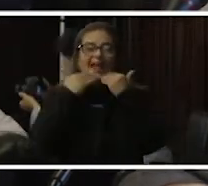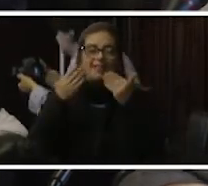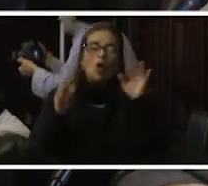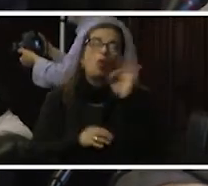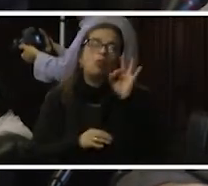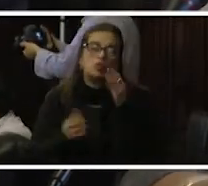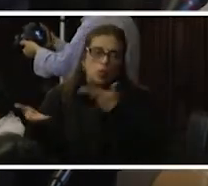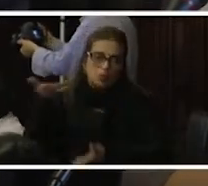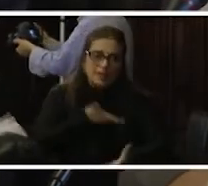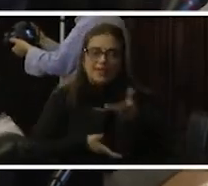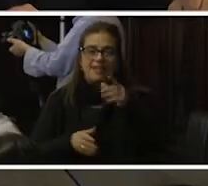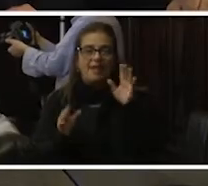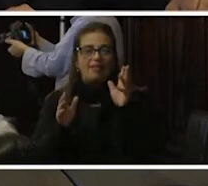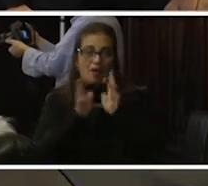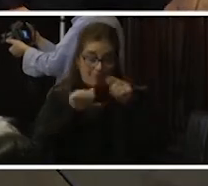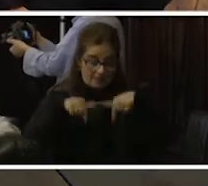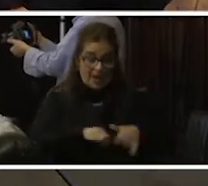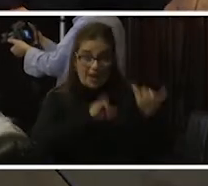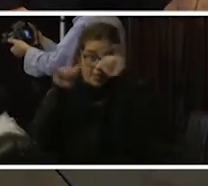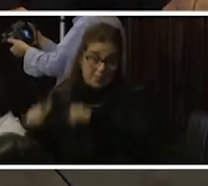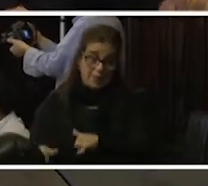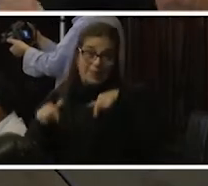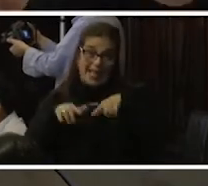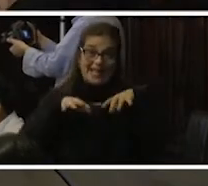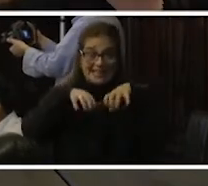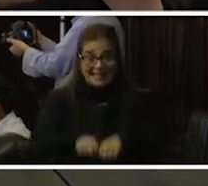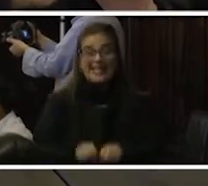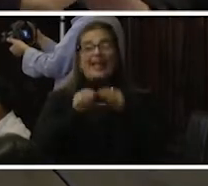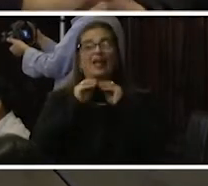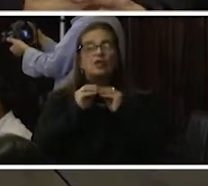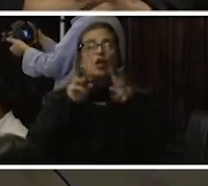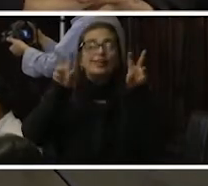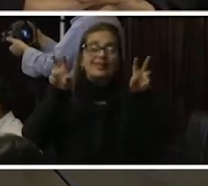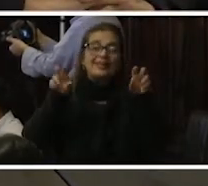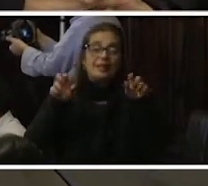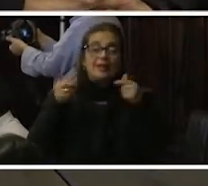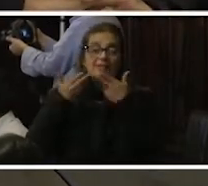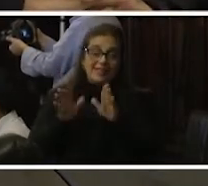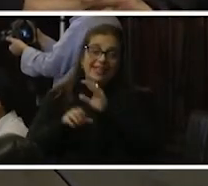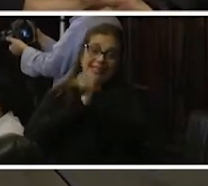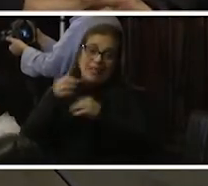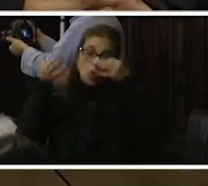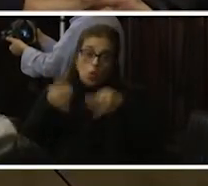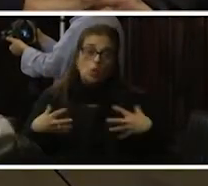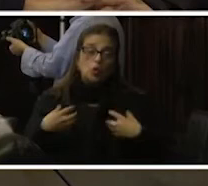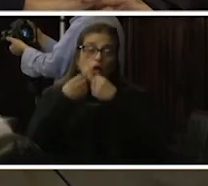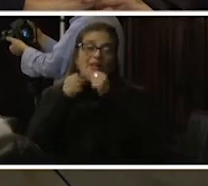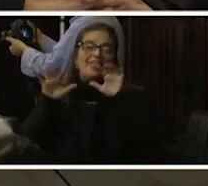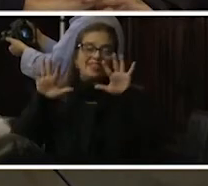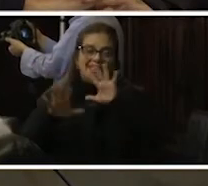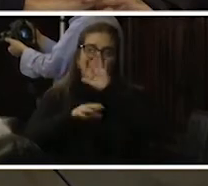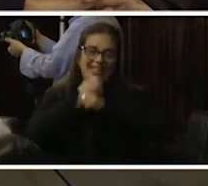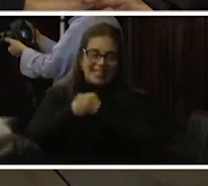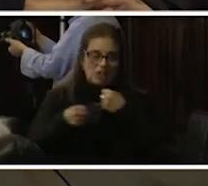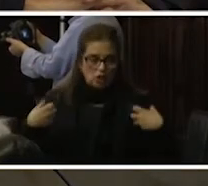de compartir algunas palabras del día de hoy. Esta audiencia temática se desarrolla en el año de la celebración del 10º aniversario de la